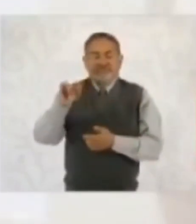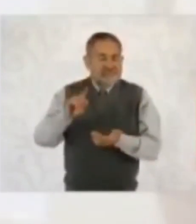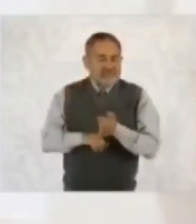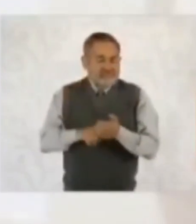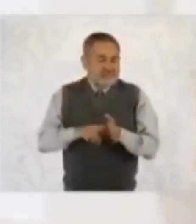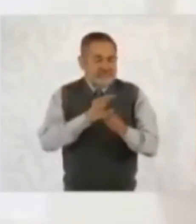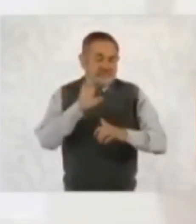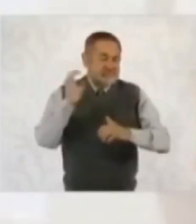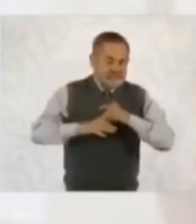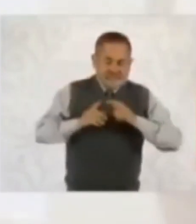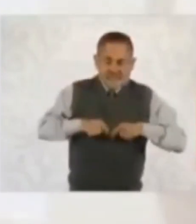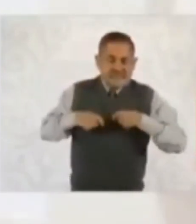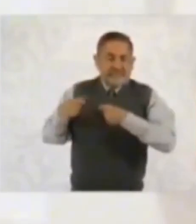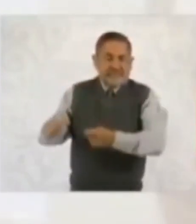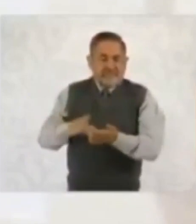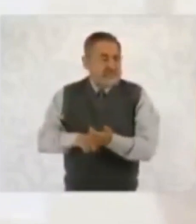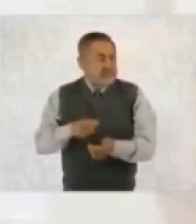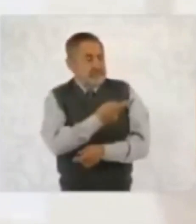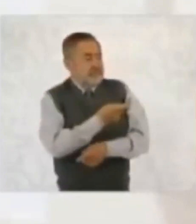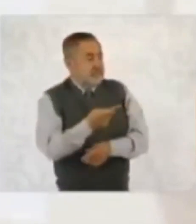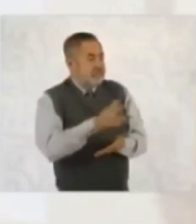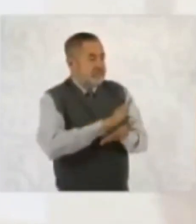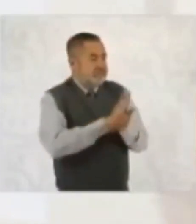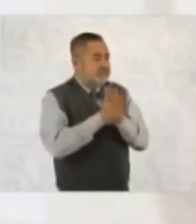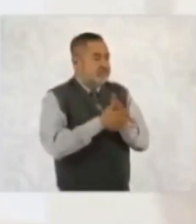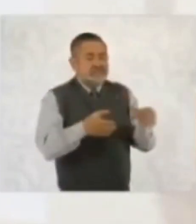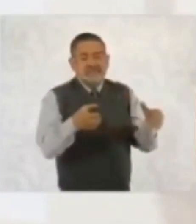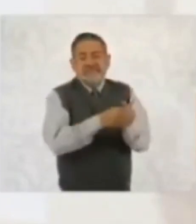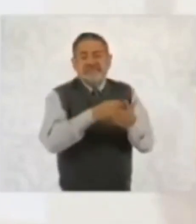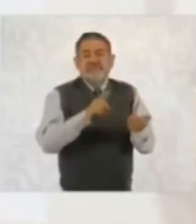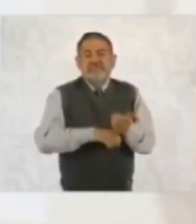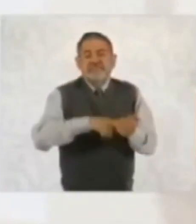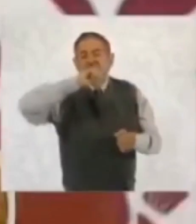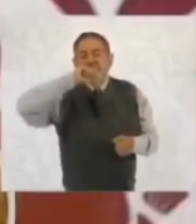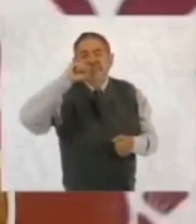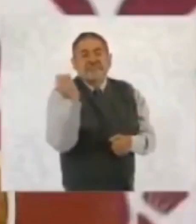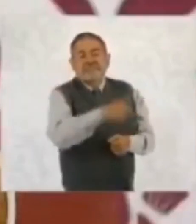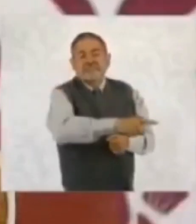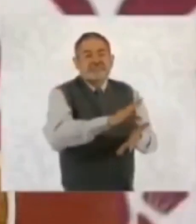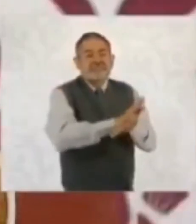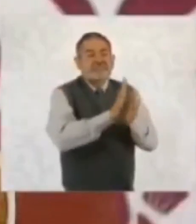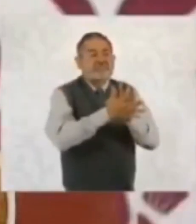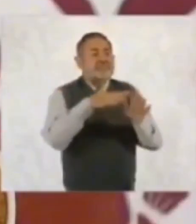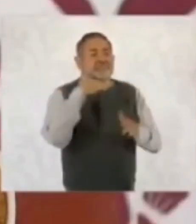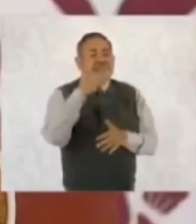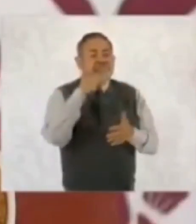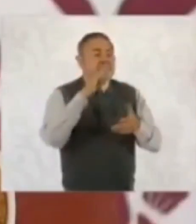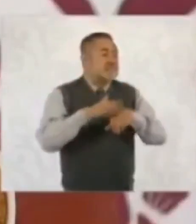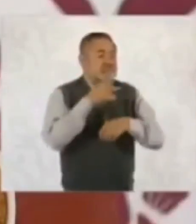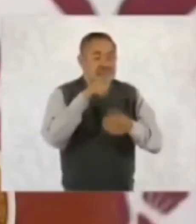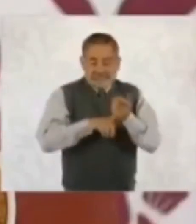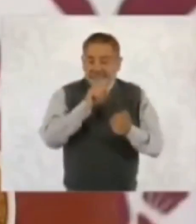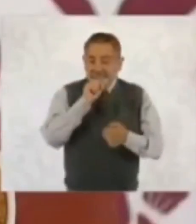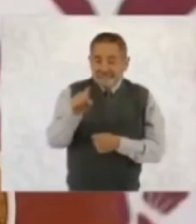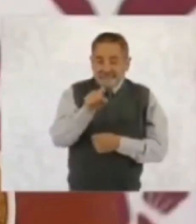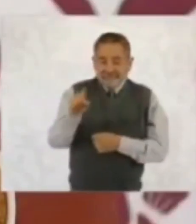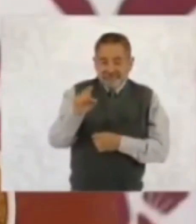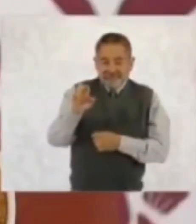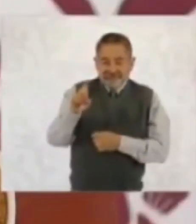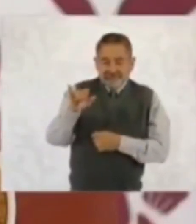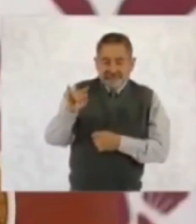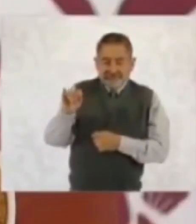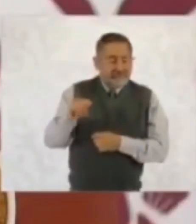la presidencia por un acuerdo previo debido a el